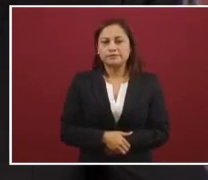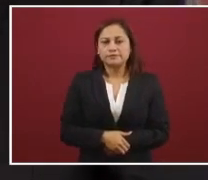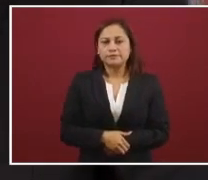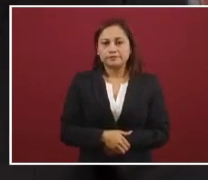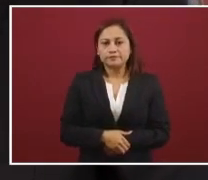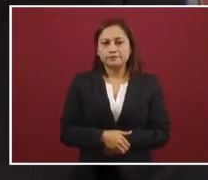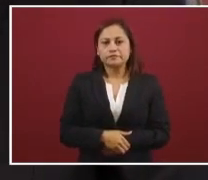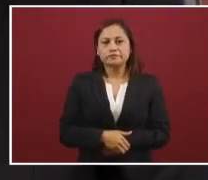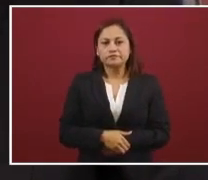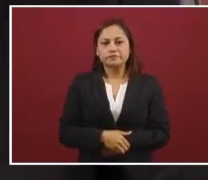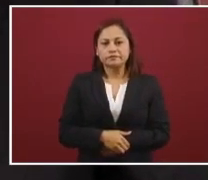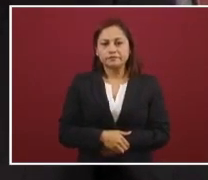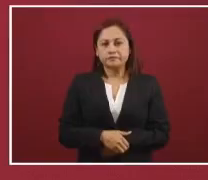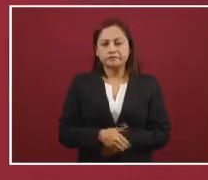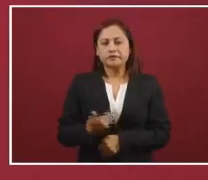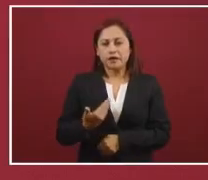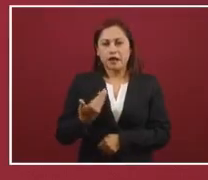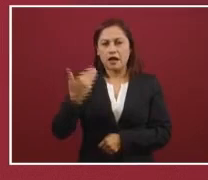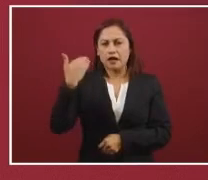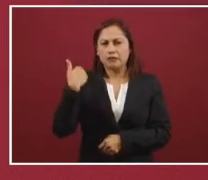construyeron viviendas